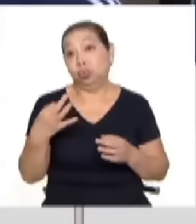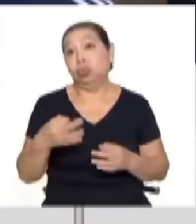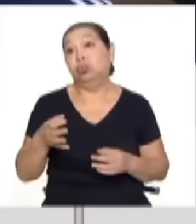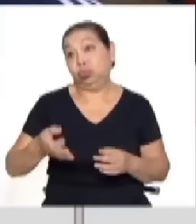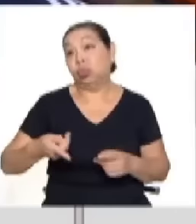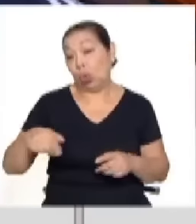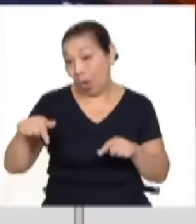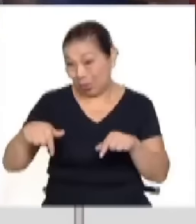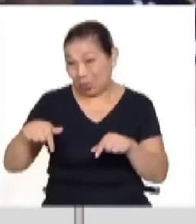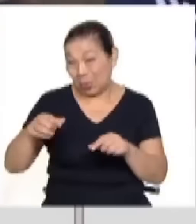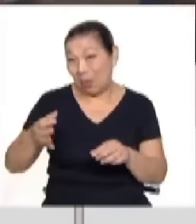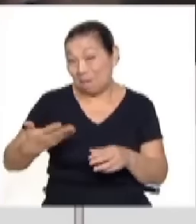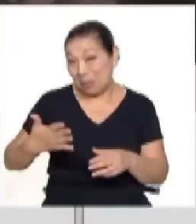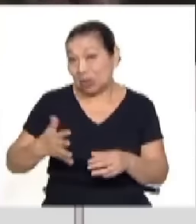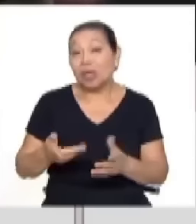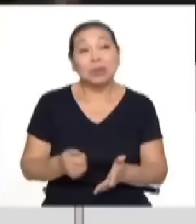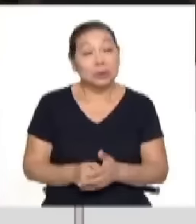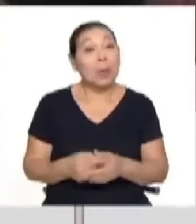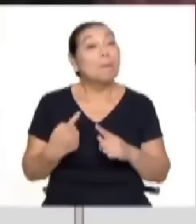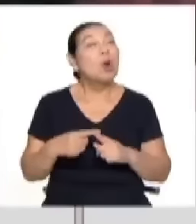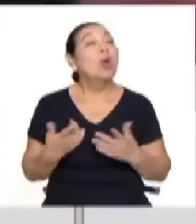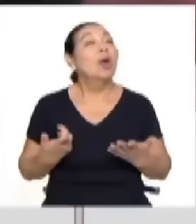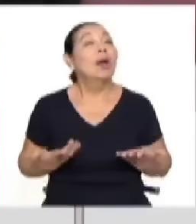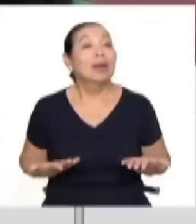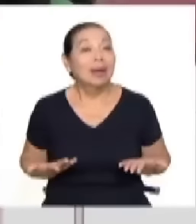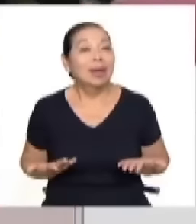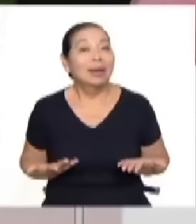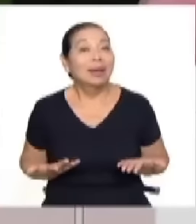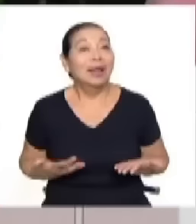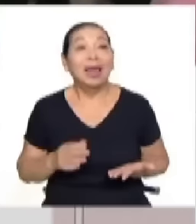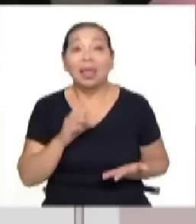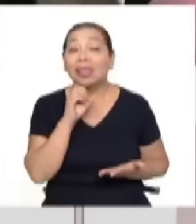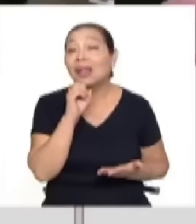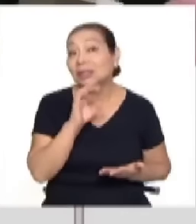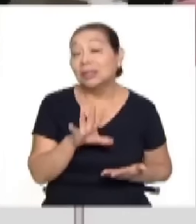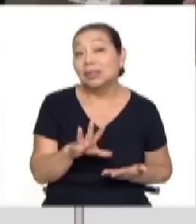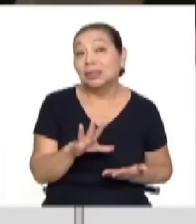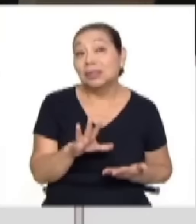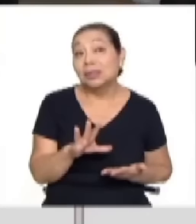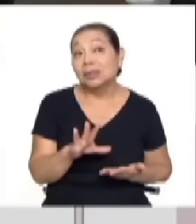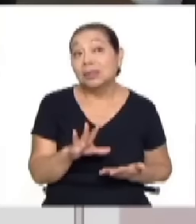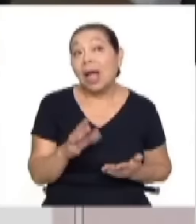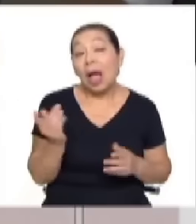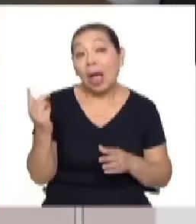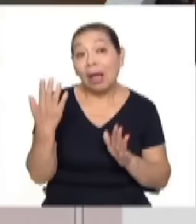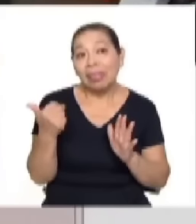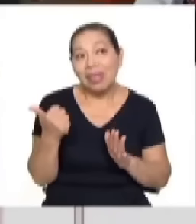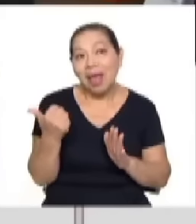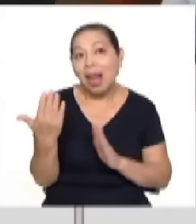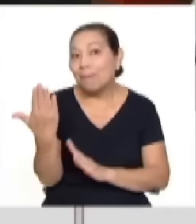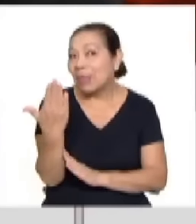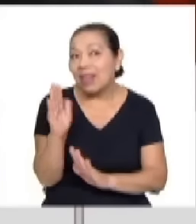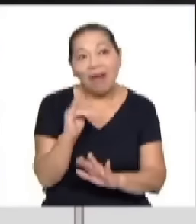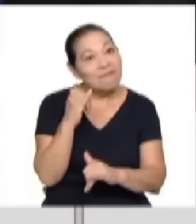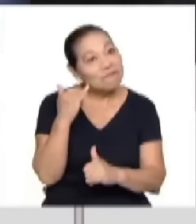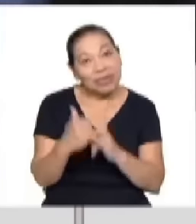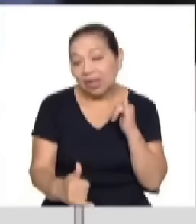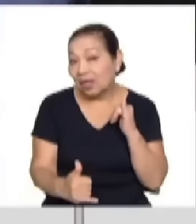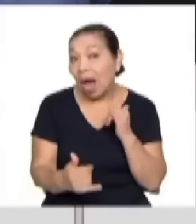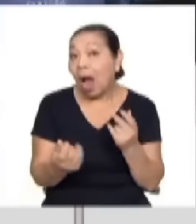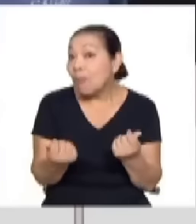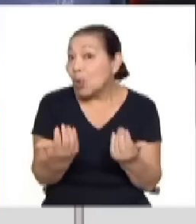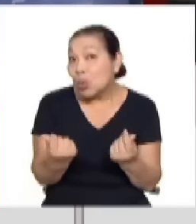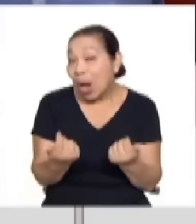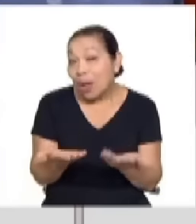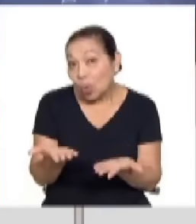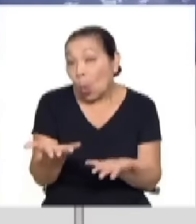fresco y hay variedad. Y mucho ojo, porque lo que reportan es que la atención va a ser hasta las 10 de la mañana. Así que apure el